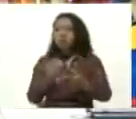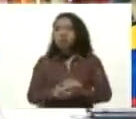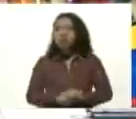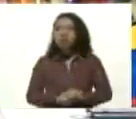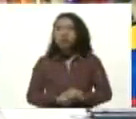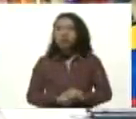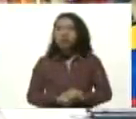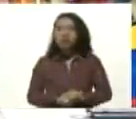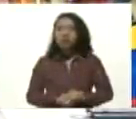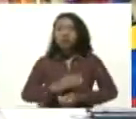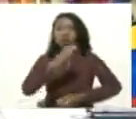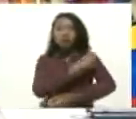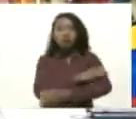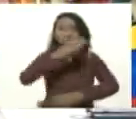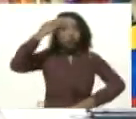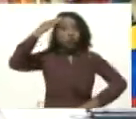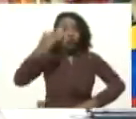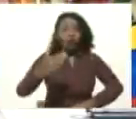Capitán.